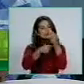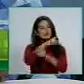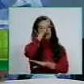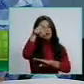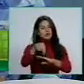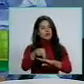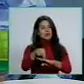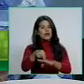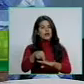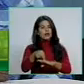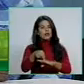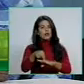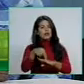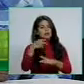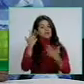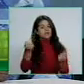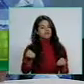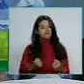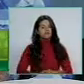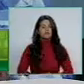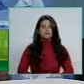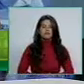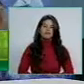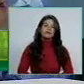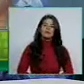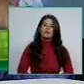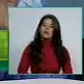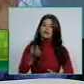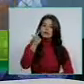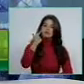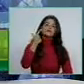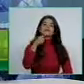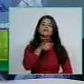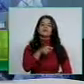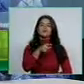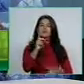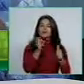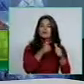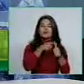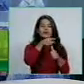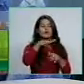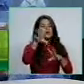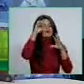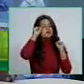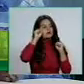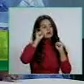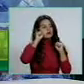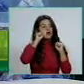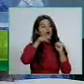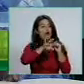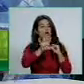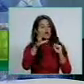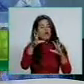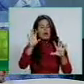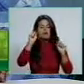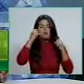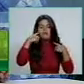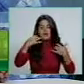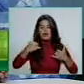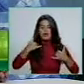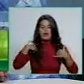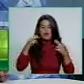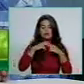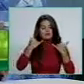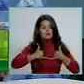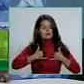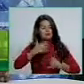nacional, en el escalamiento nacional? Entonces, es verlo, que ellos primero se reconozcan y en función de eso nosotros empezar a darle acompañamiento